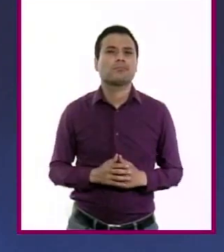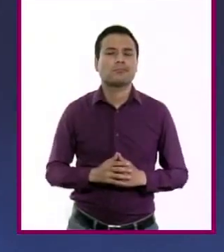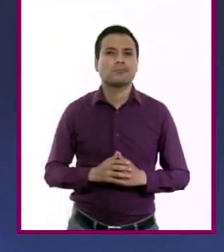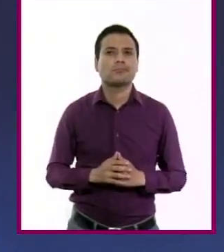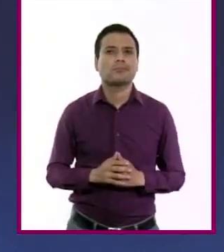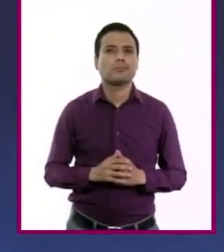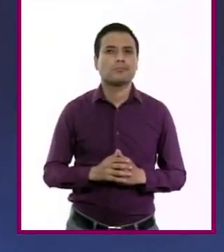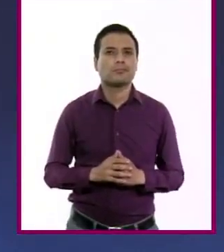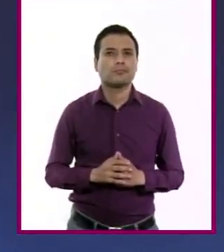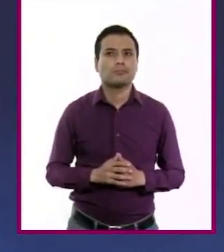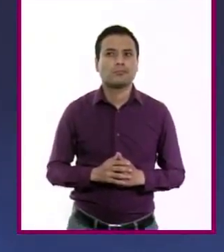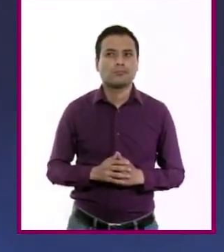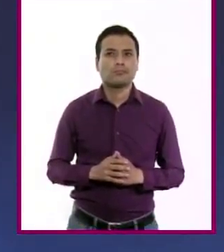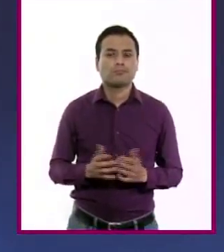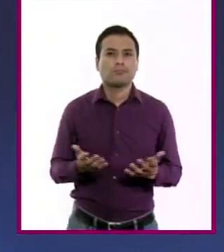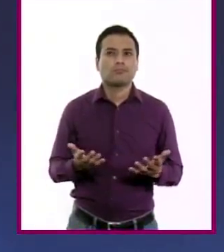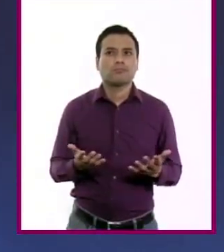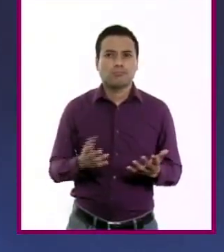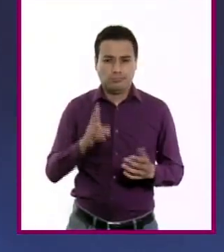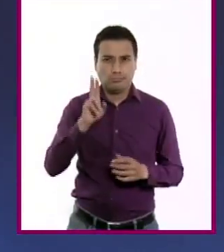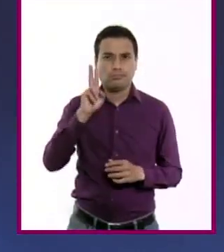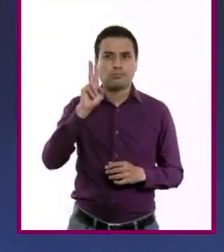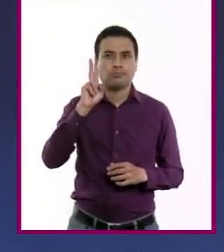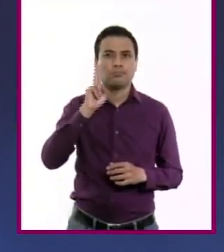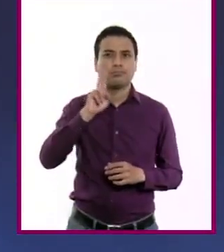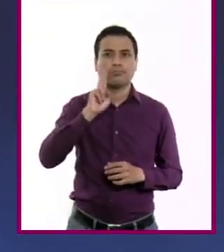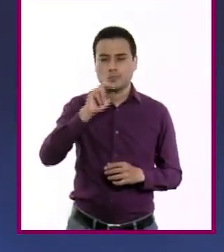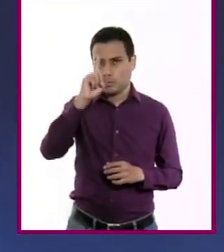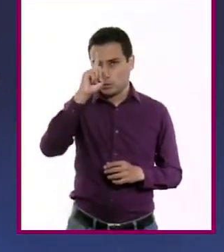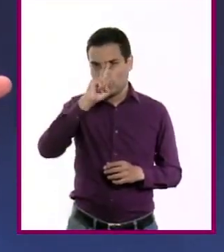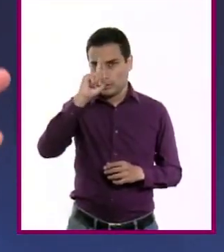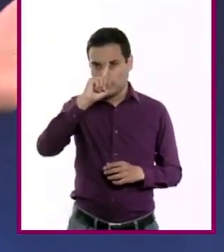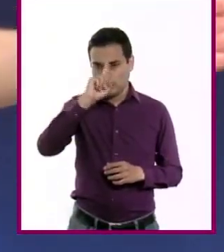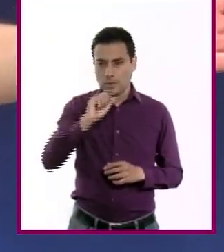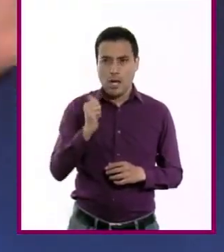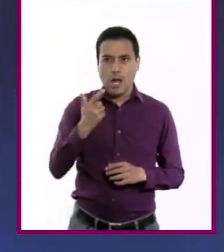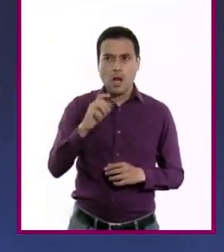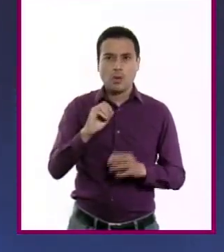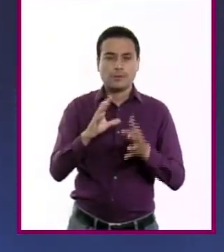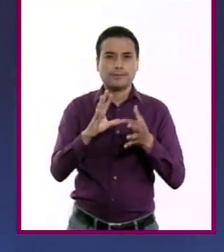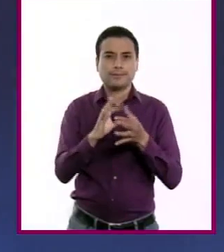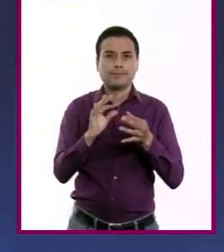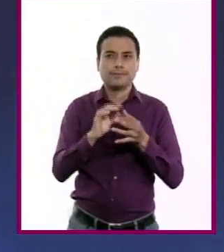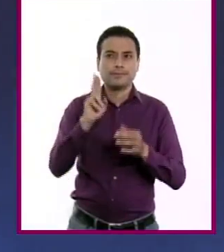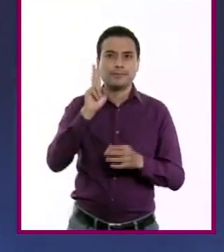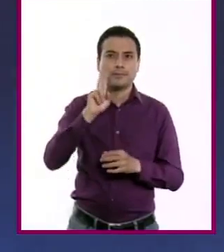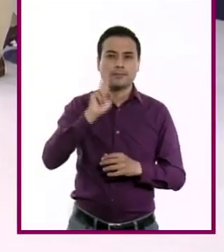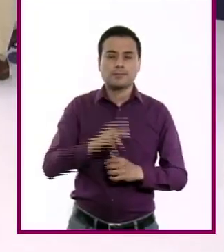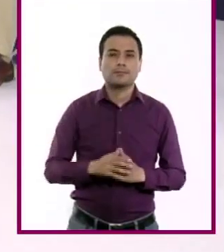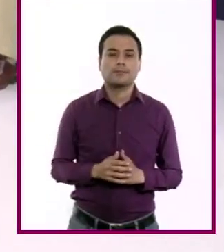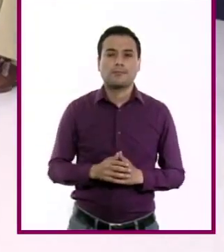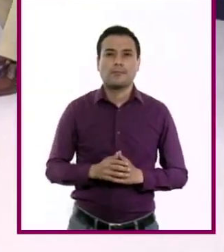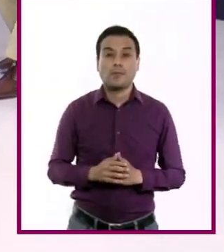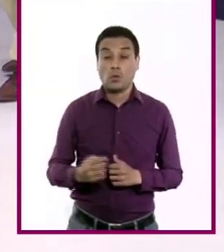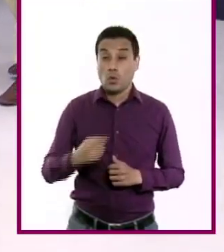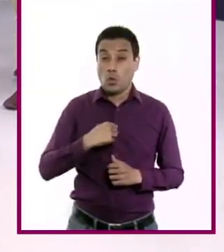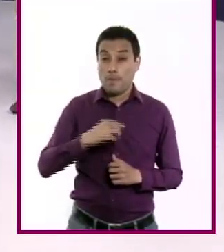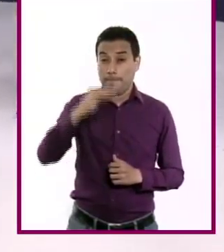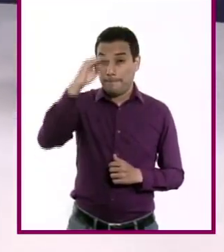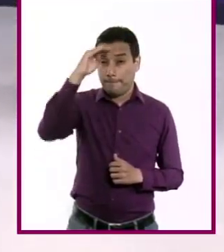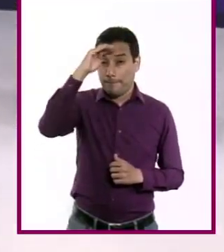amenazas informáticas y que les puedan recomendar al público que nos están viendo? Empezamos contigo, Álvaro. Pues yo creo